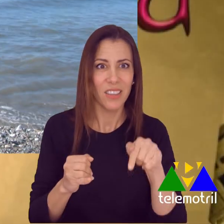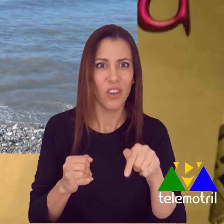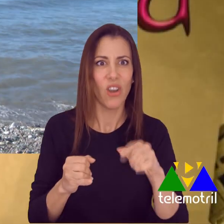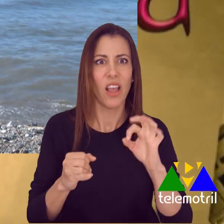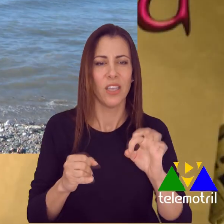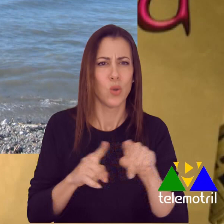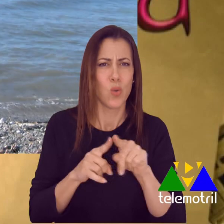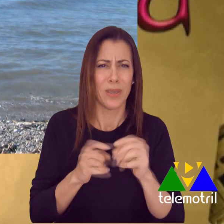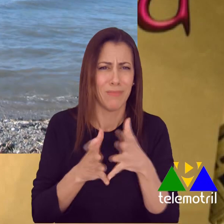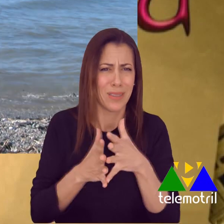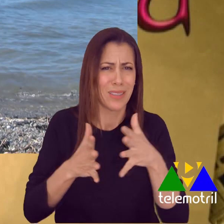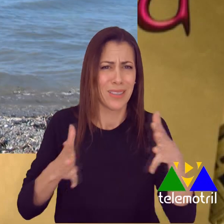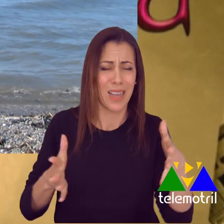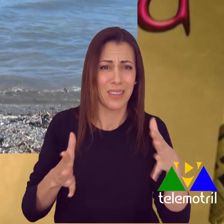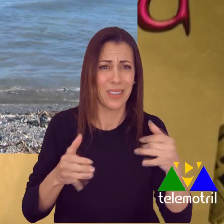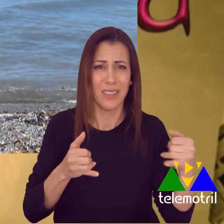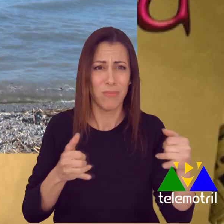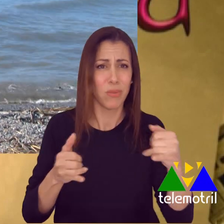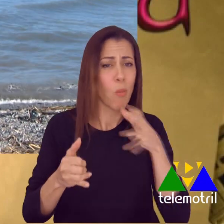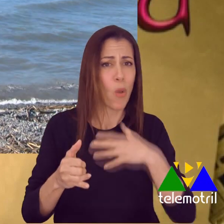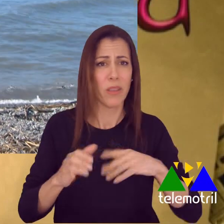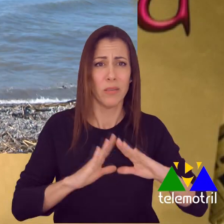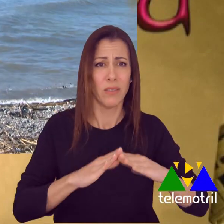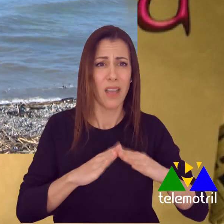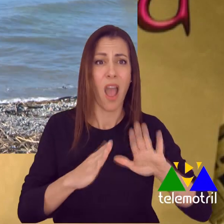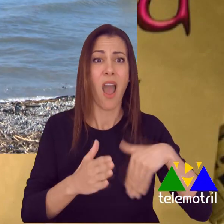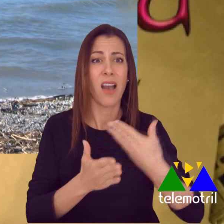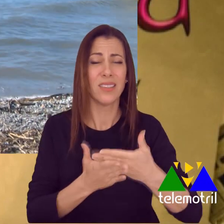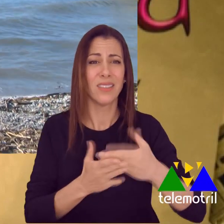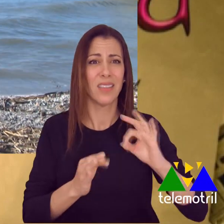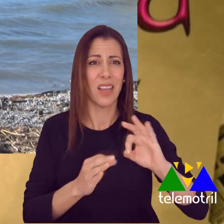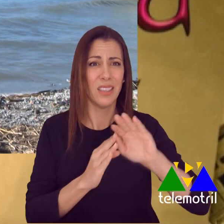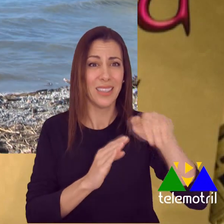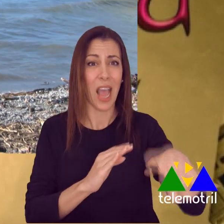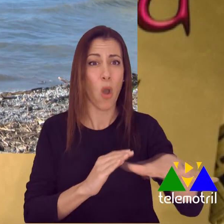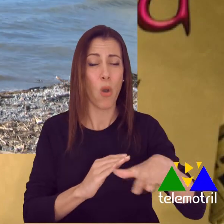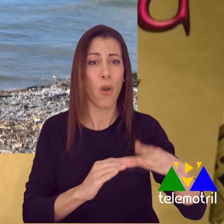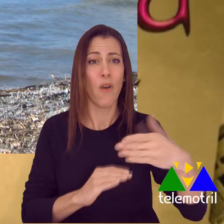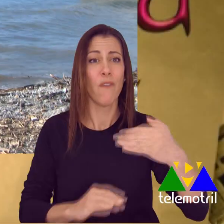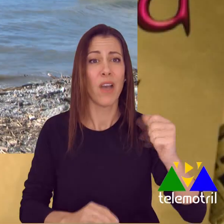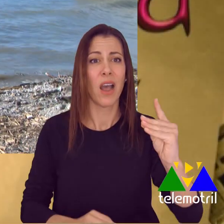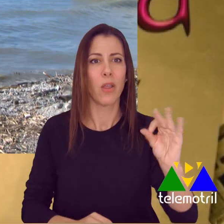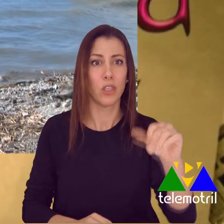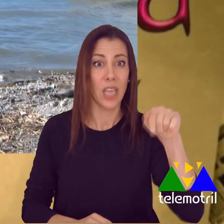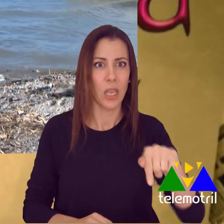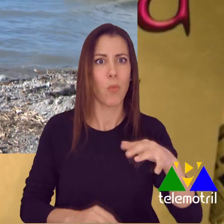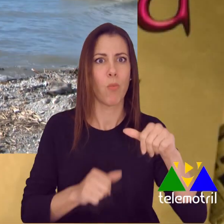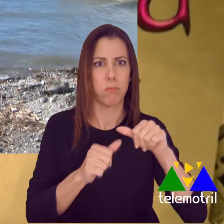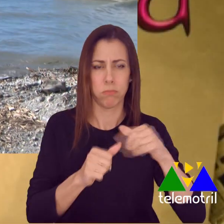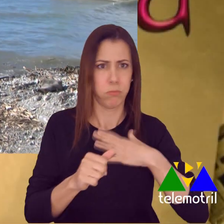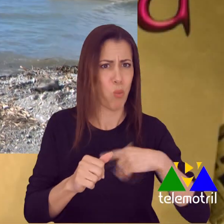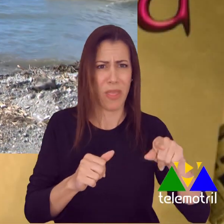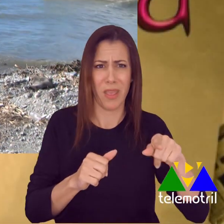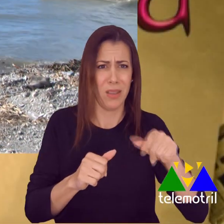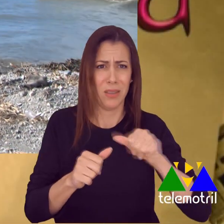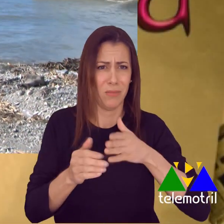un estero que llegaba hasta el Tajo de los Vados y hasta ahí podía ser navegable, hasta